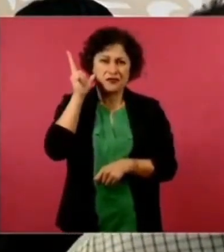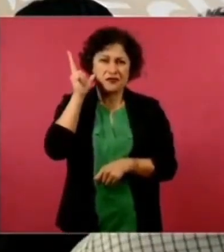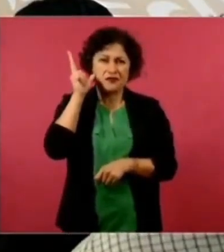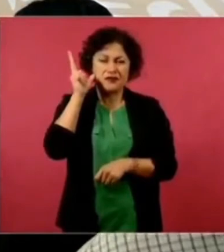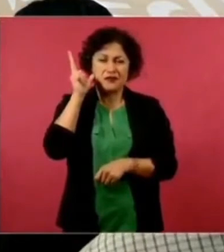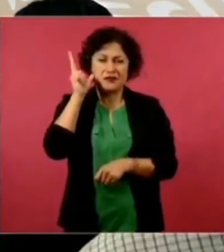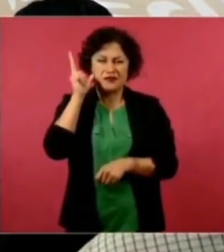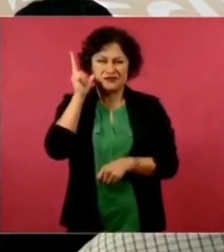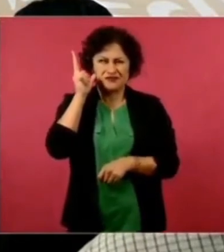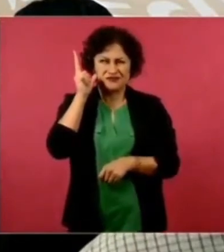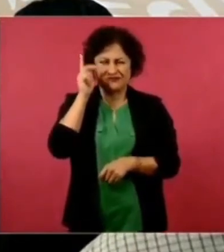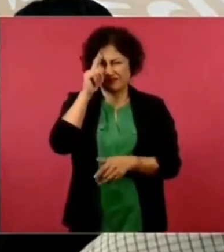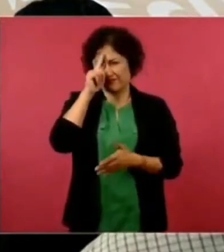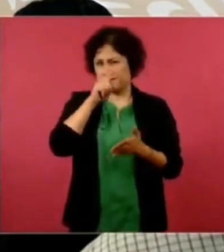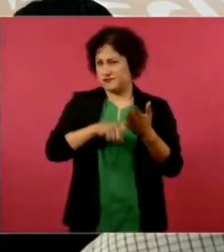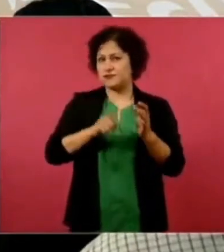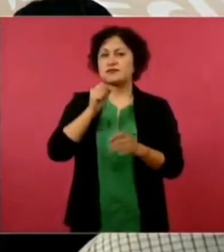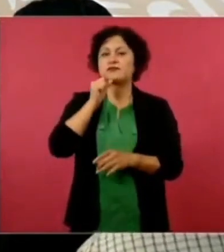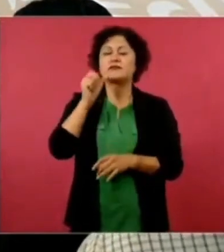creo que antier,